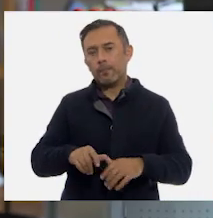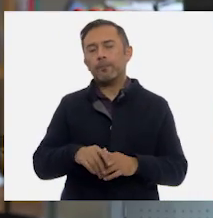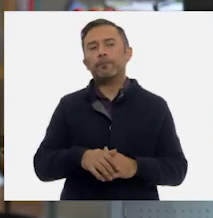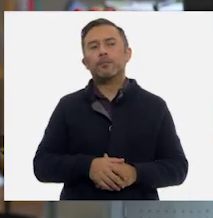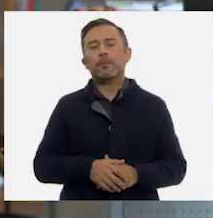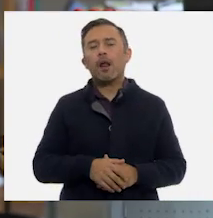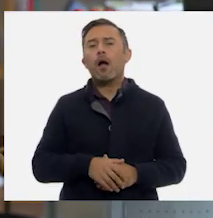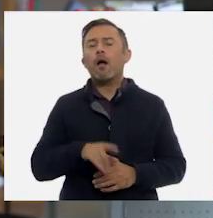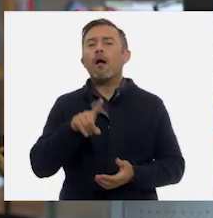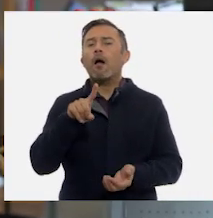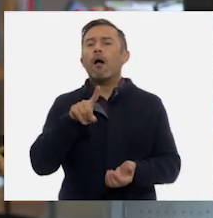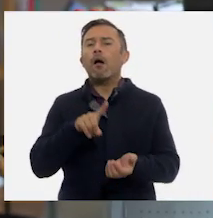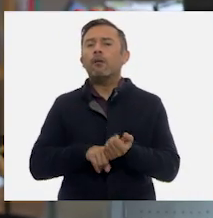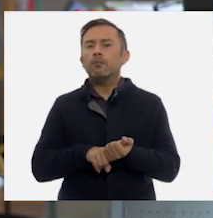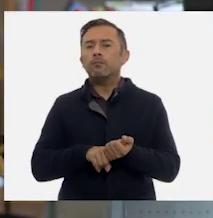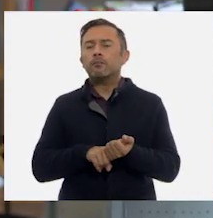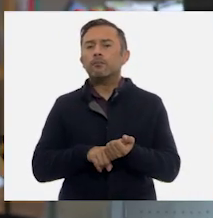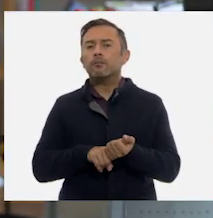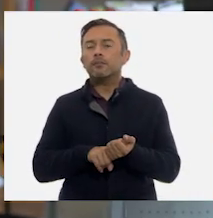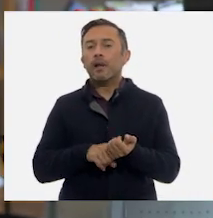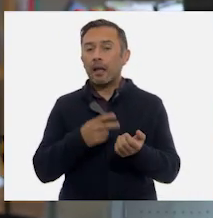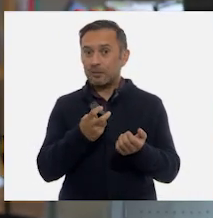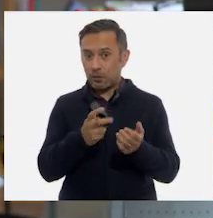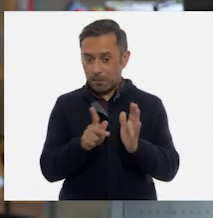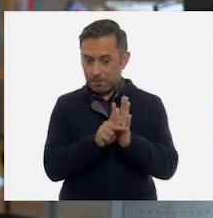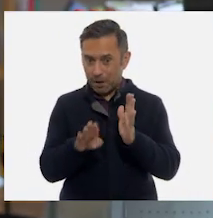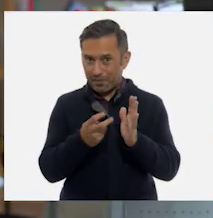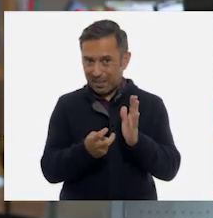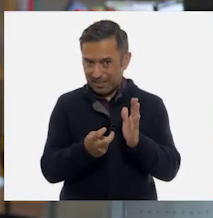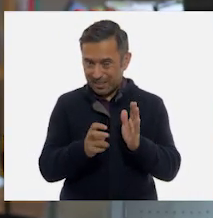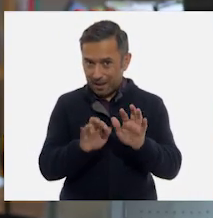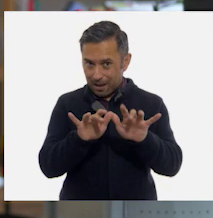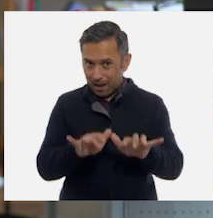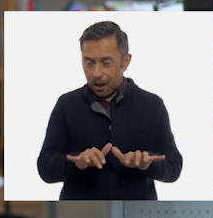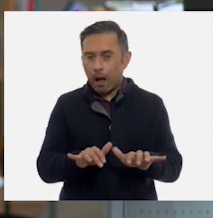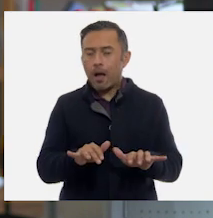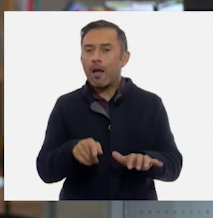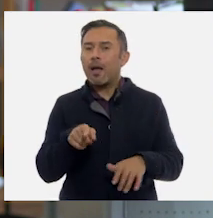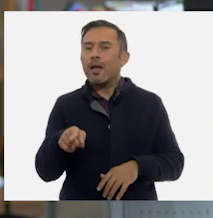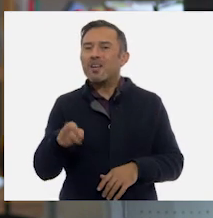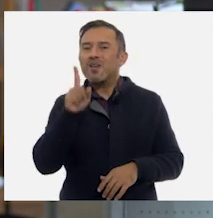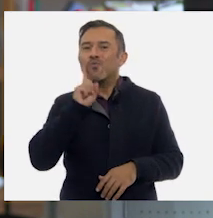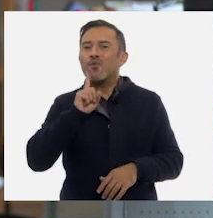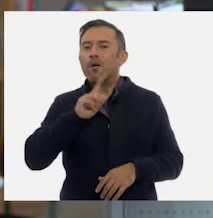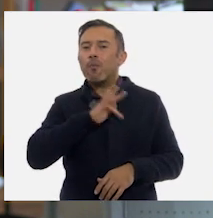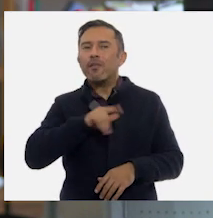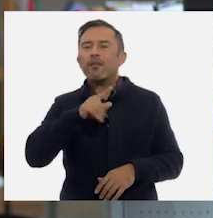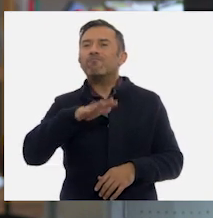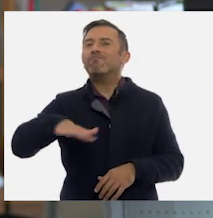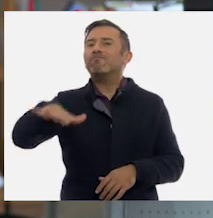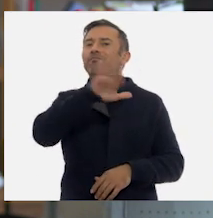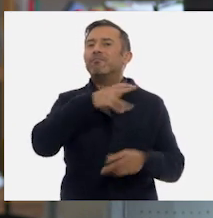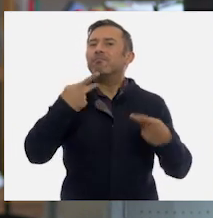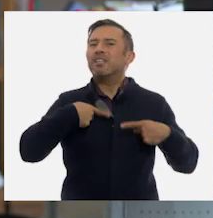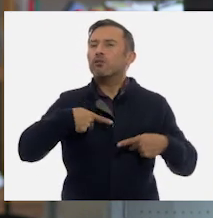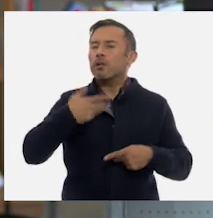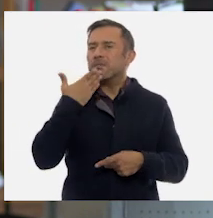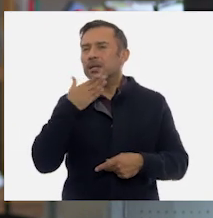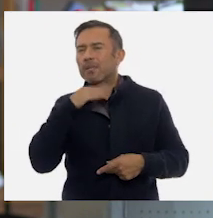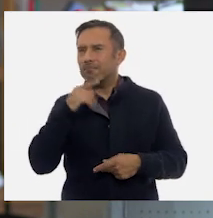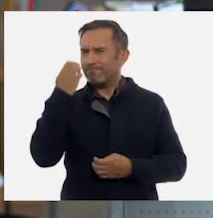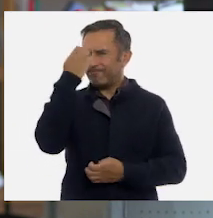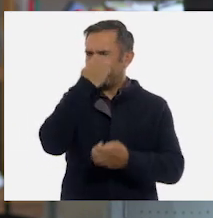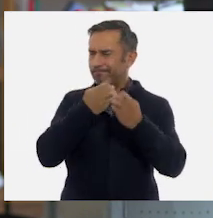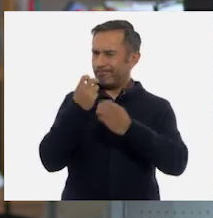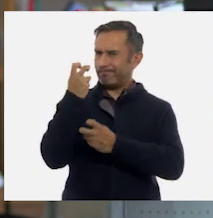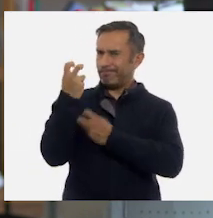el medio a través del cual ella podía hacer esta crítica social, esta crítica política, de